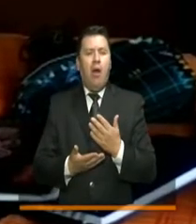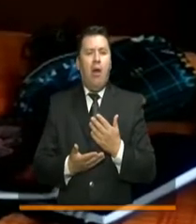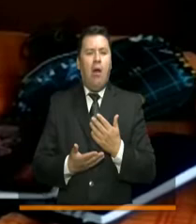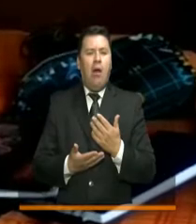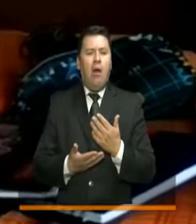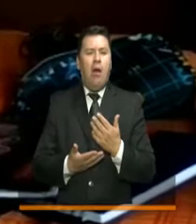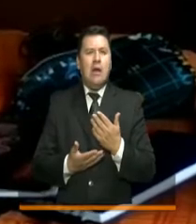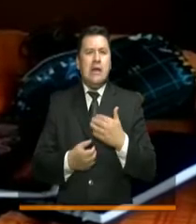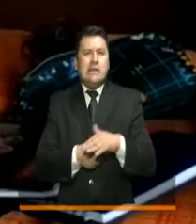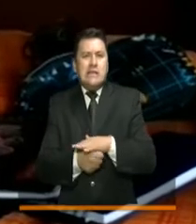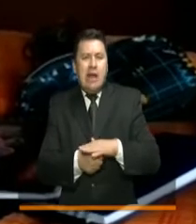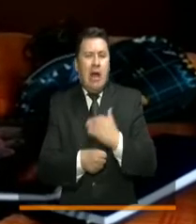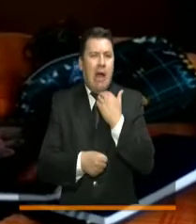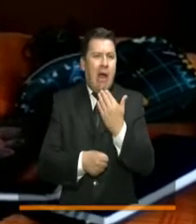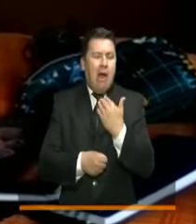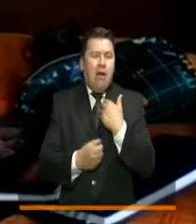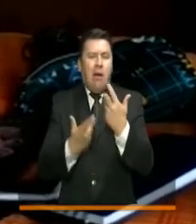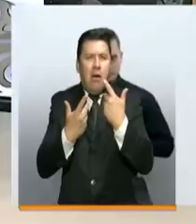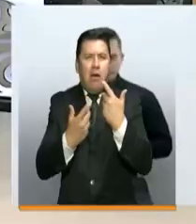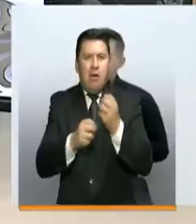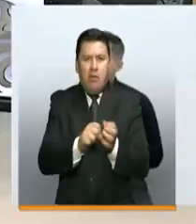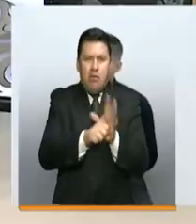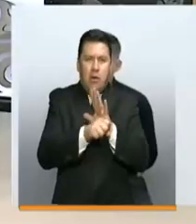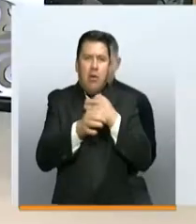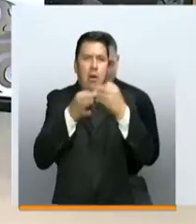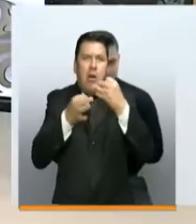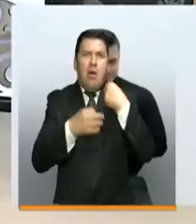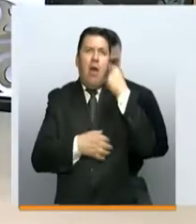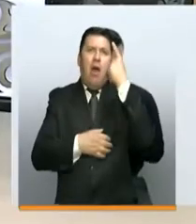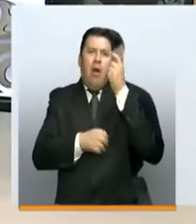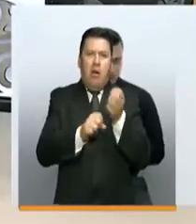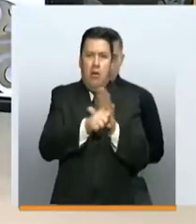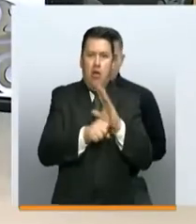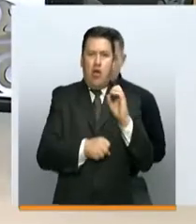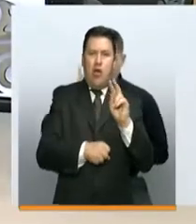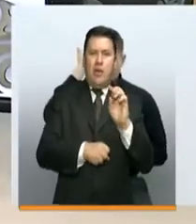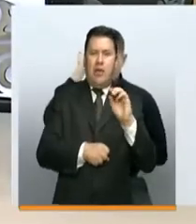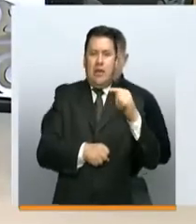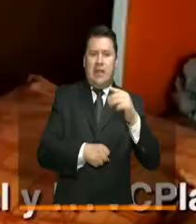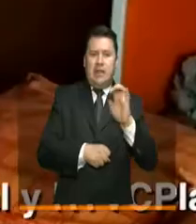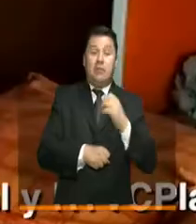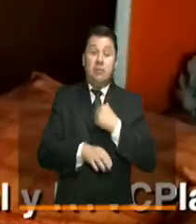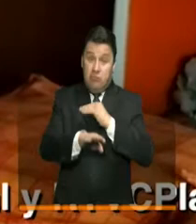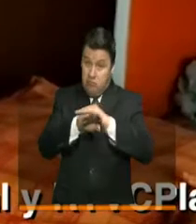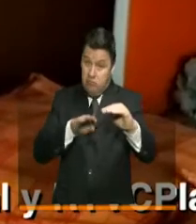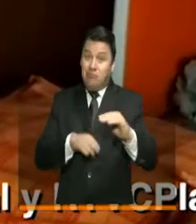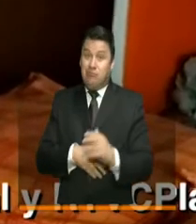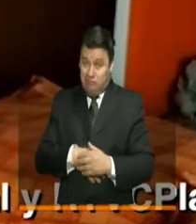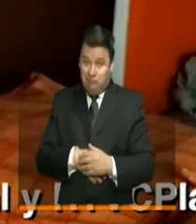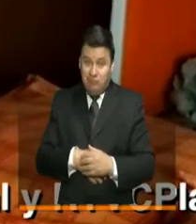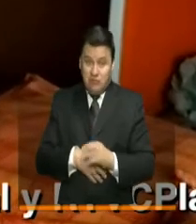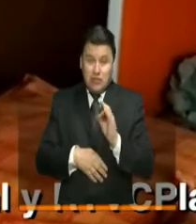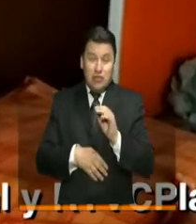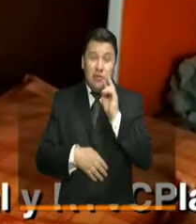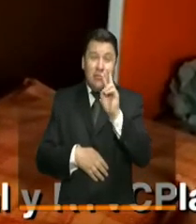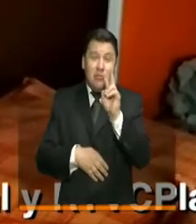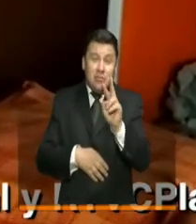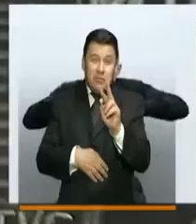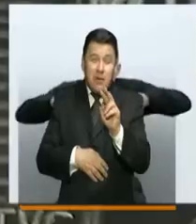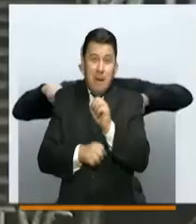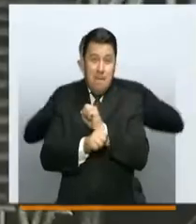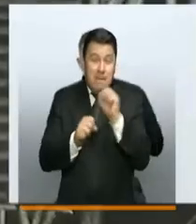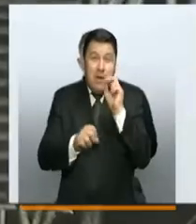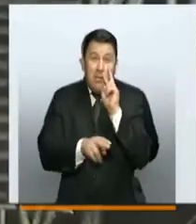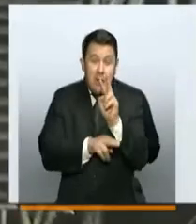y situaciones con el coronavirus o COVID-19. Y los invito a todos a ver Profe en Tu Casa todos los días a las 10 de la